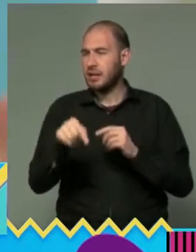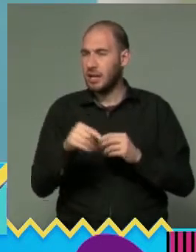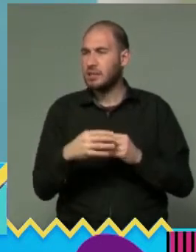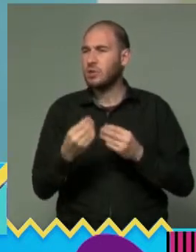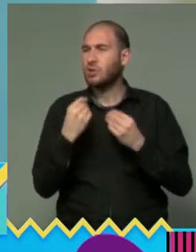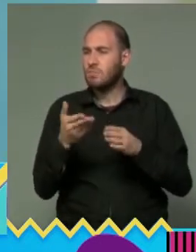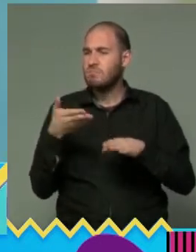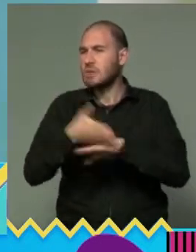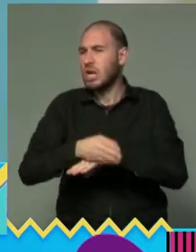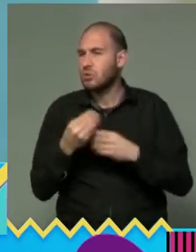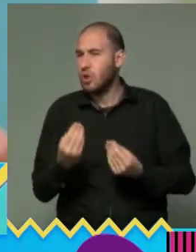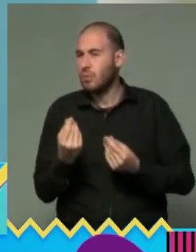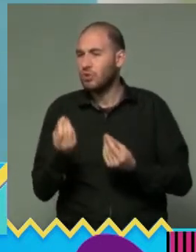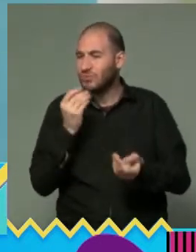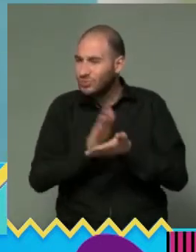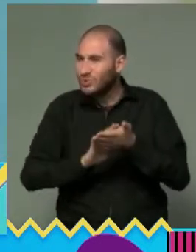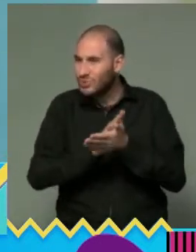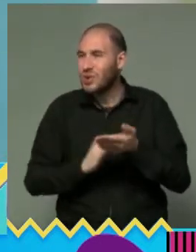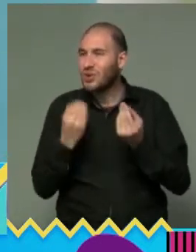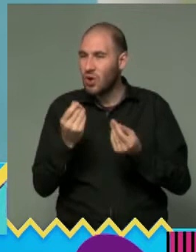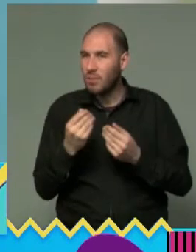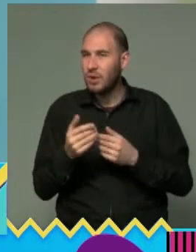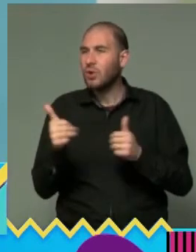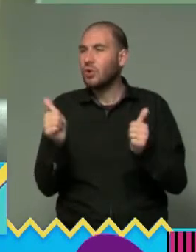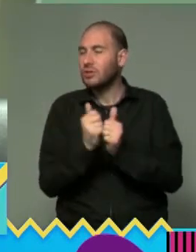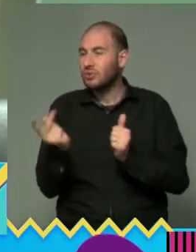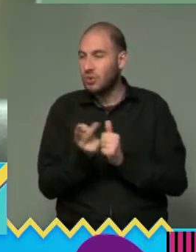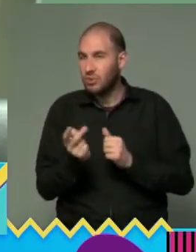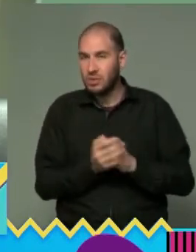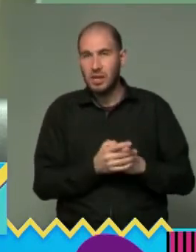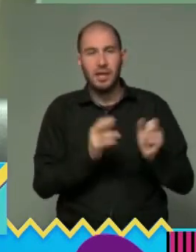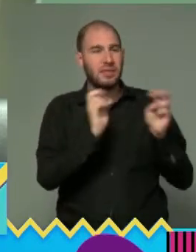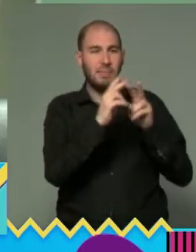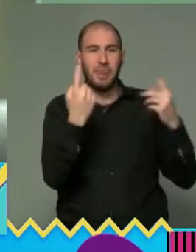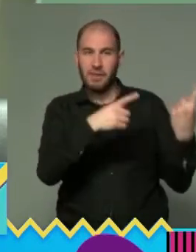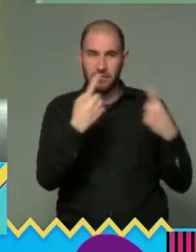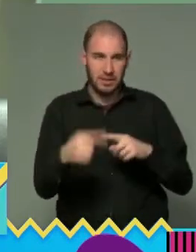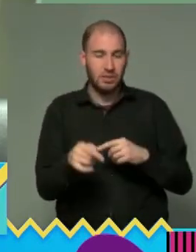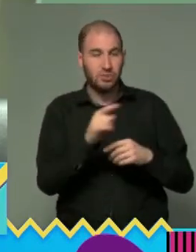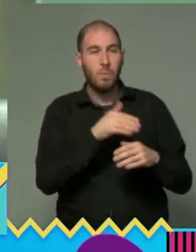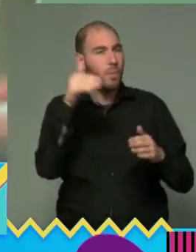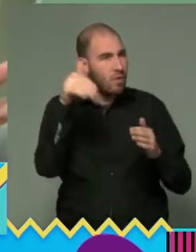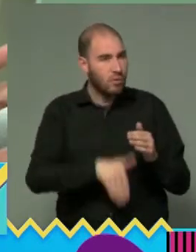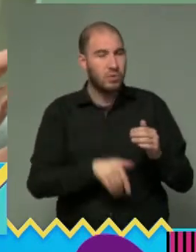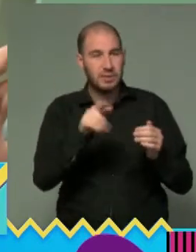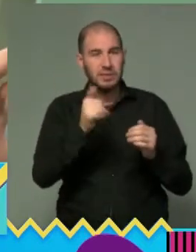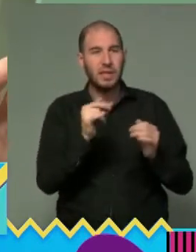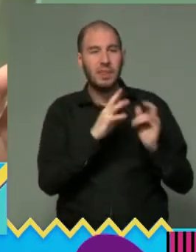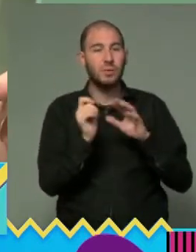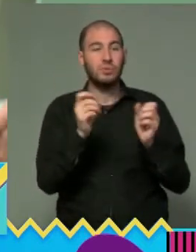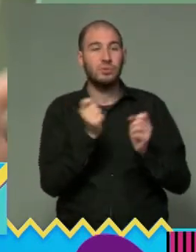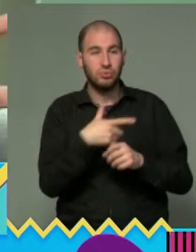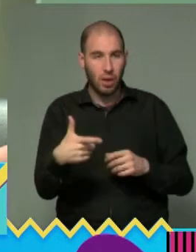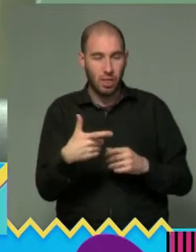¿cómo se aborda? ¿Cómo se busca acercar partes en eso? Son dos cuestiones distintas. Si queremos ir al fondo, ahí sí es una discusión